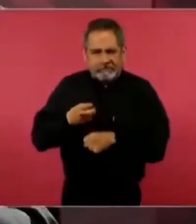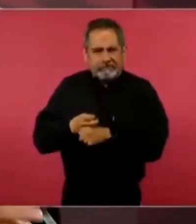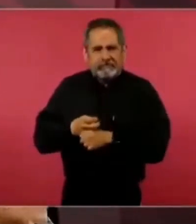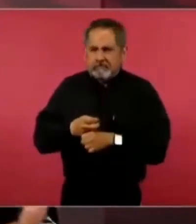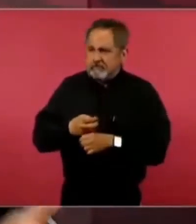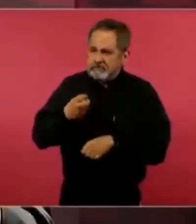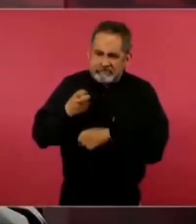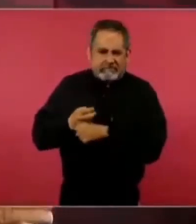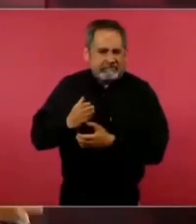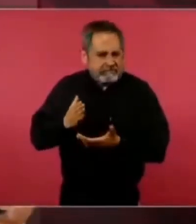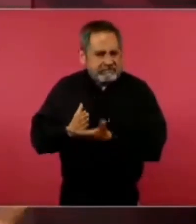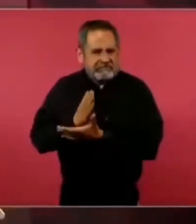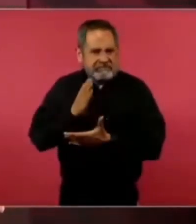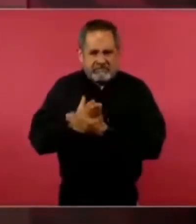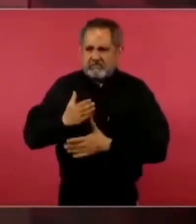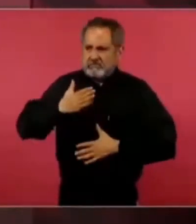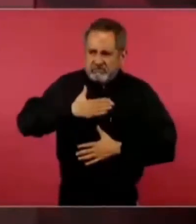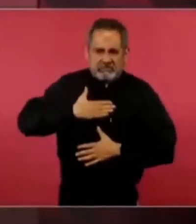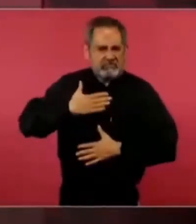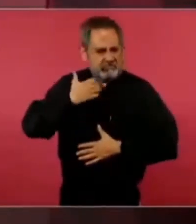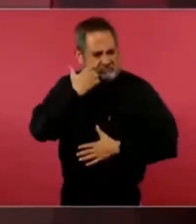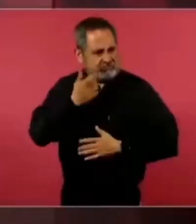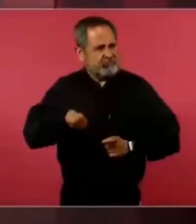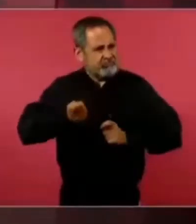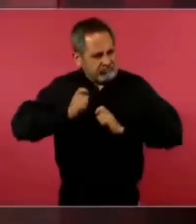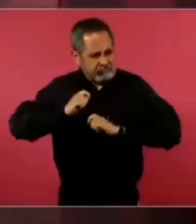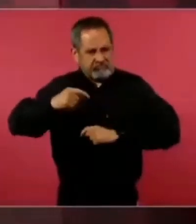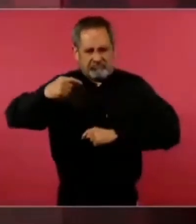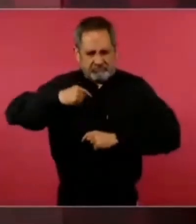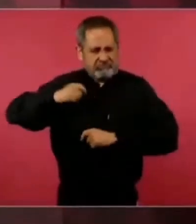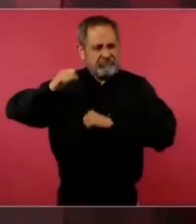estaba haciendo campaña.